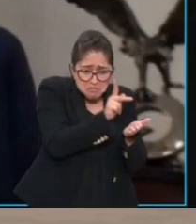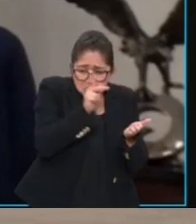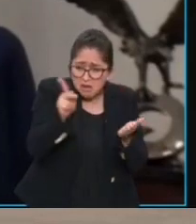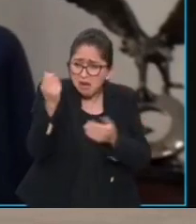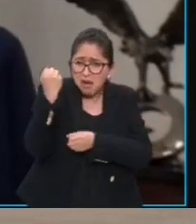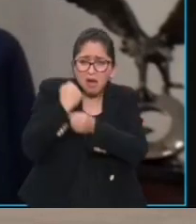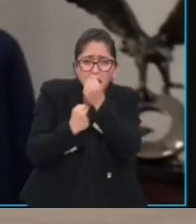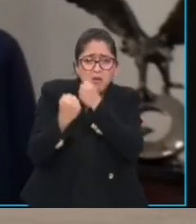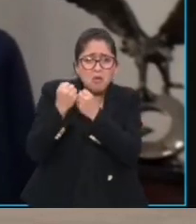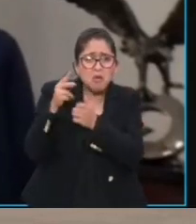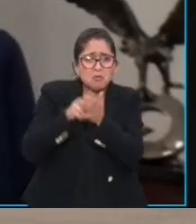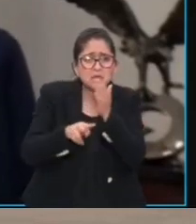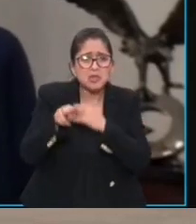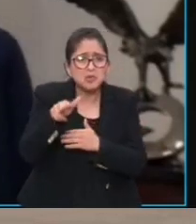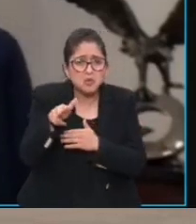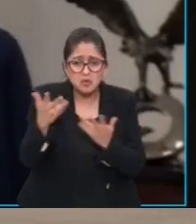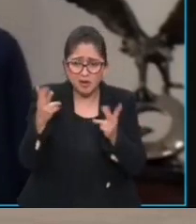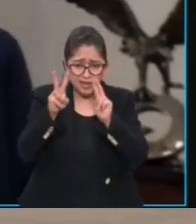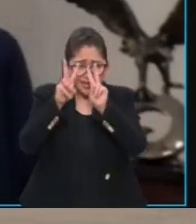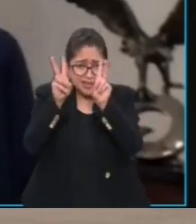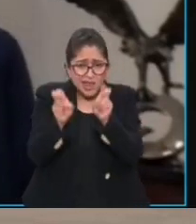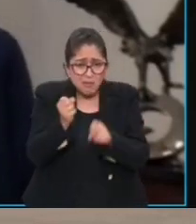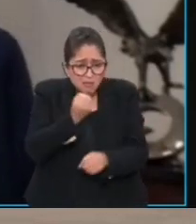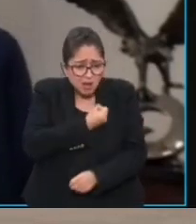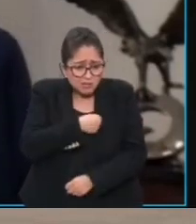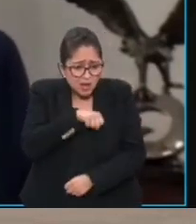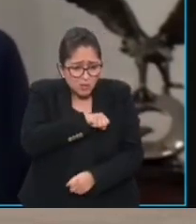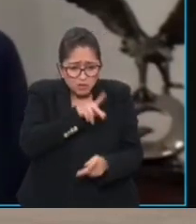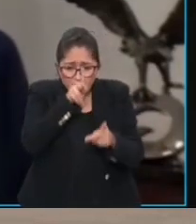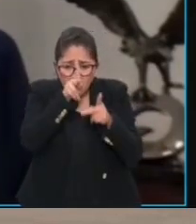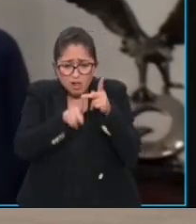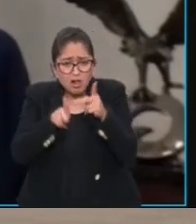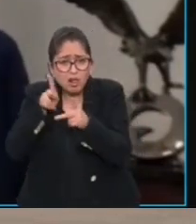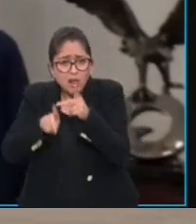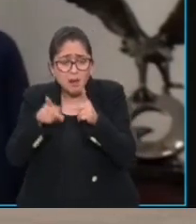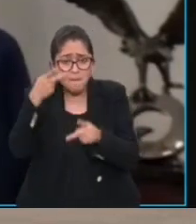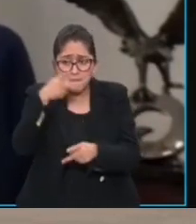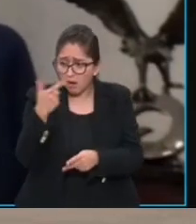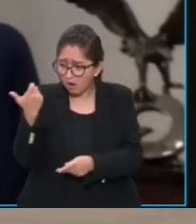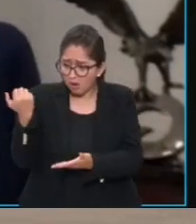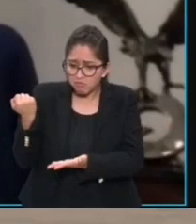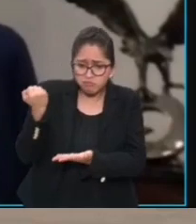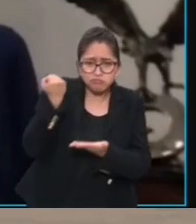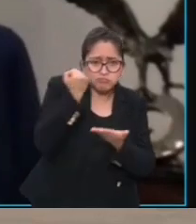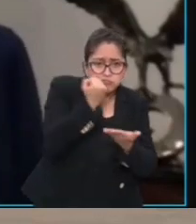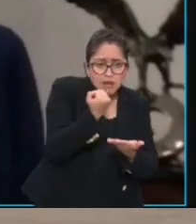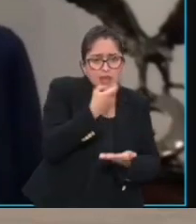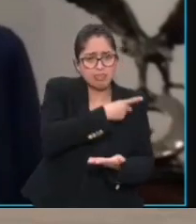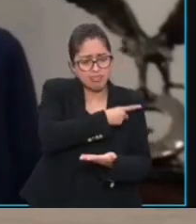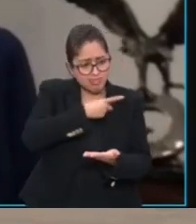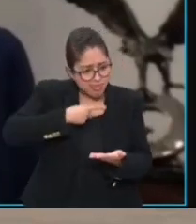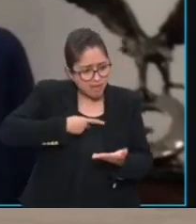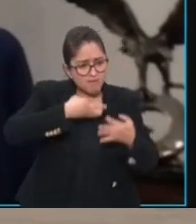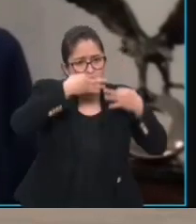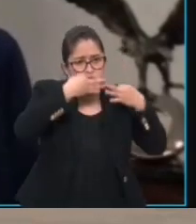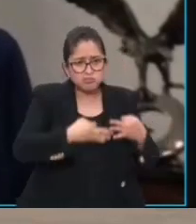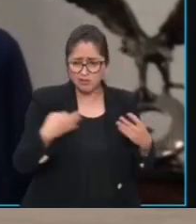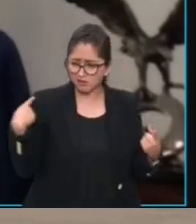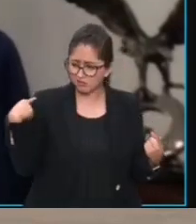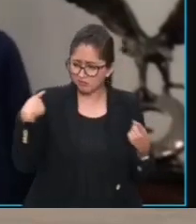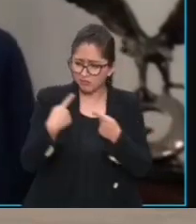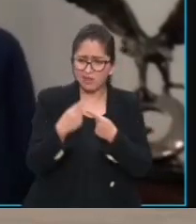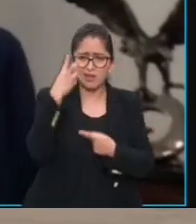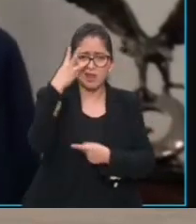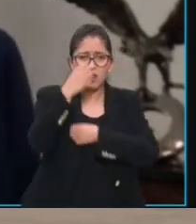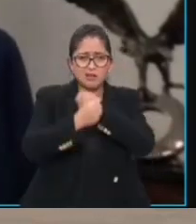Los temas que maneja la salud son tan cortos de vista que no prevén que el financiamiento tiene que verse de otra manera. 3 años consecutivos